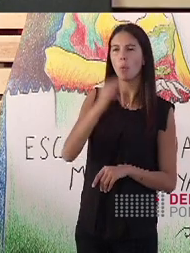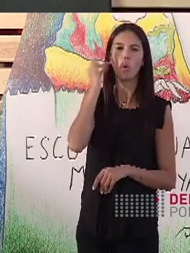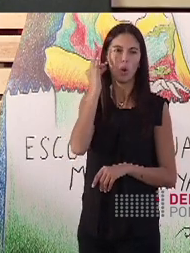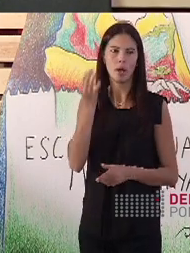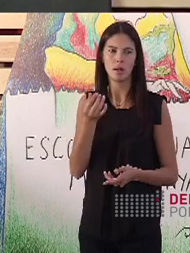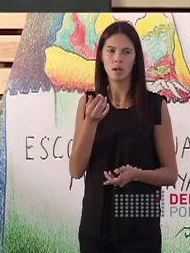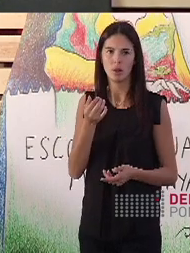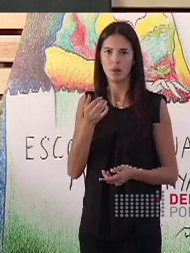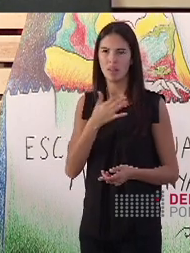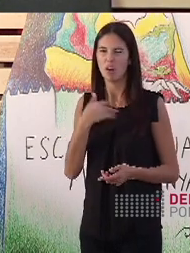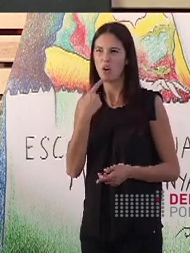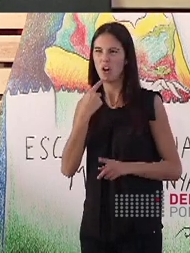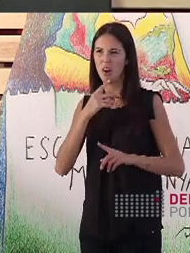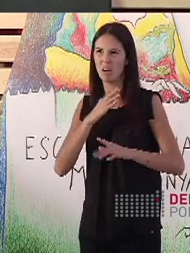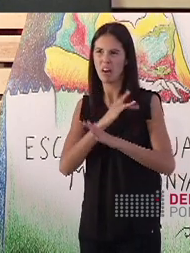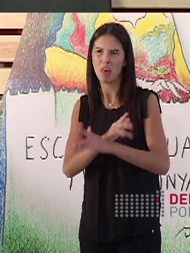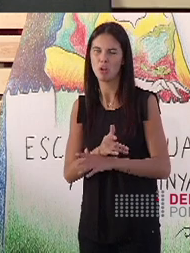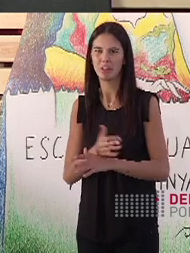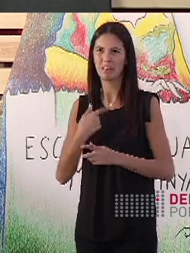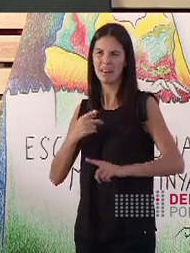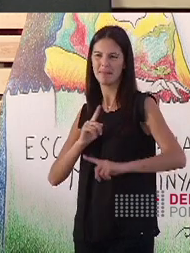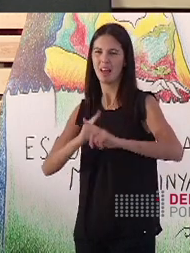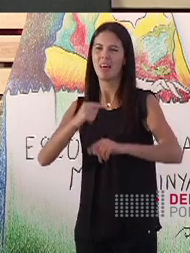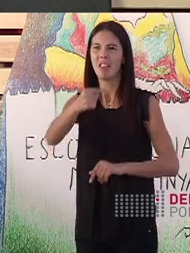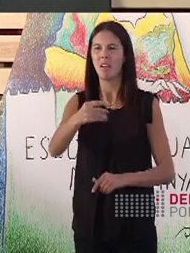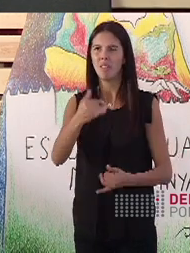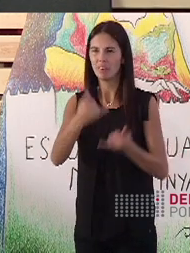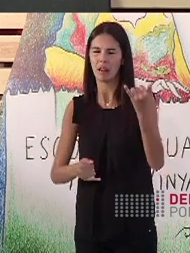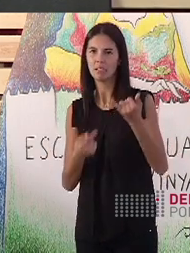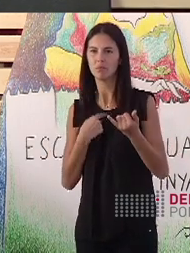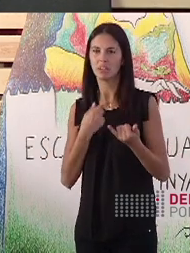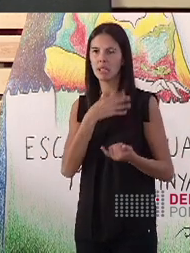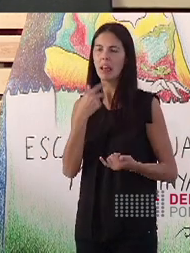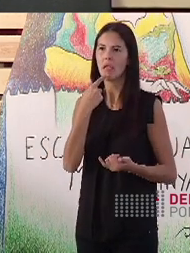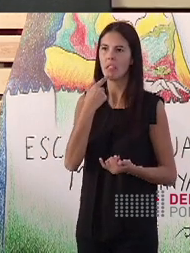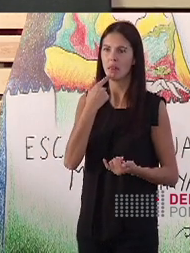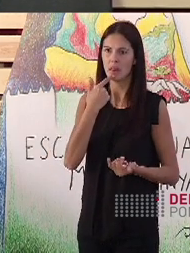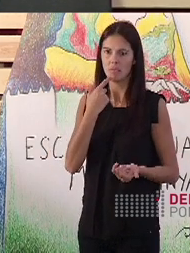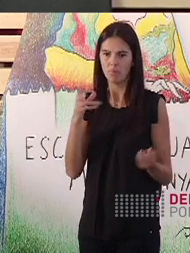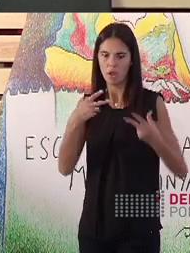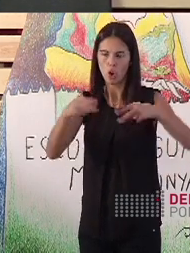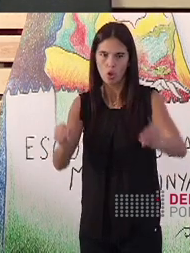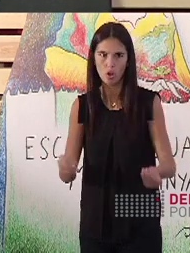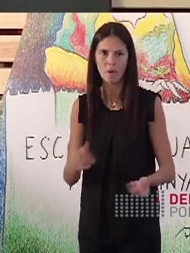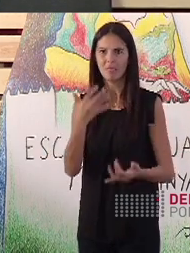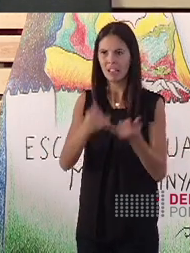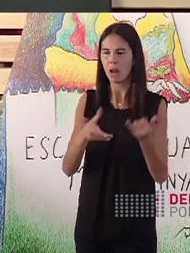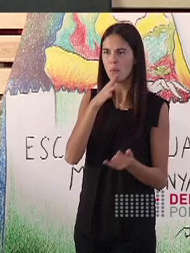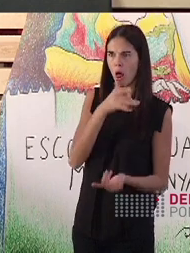relaciones sexuales, pues la violó, ¿no? O sea, mantuvieron relaciones sexuales sin consentimiento. La violó,